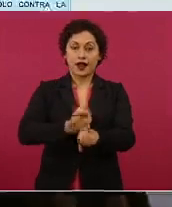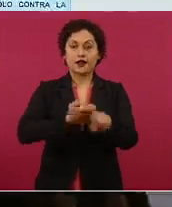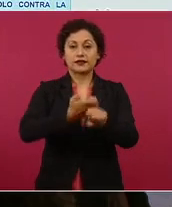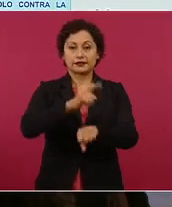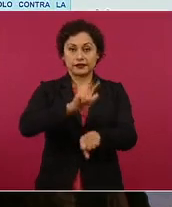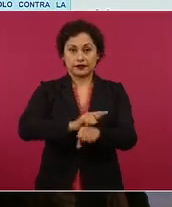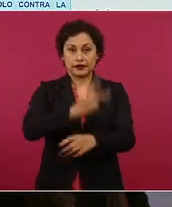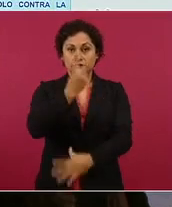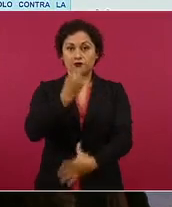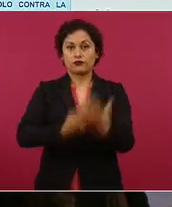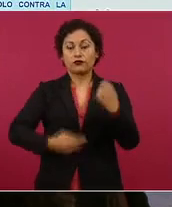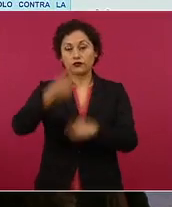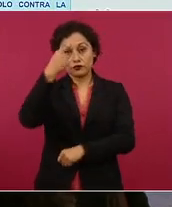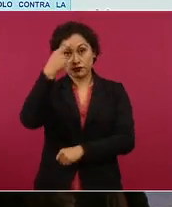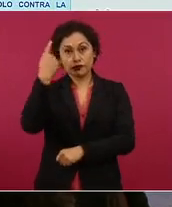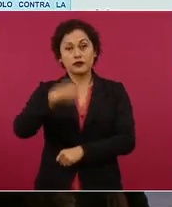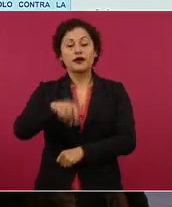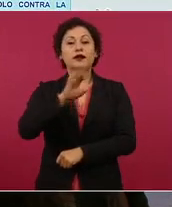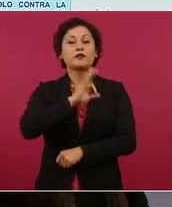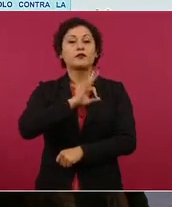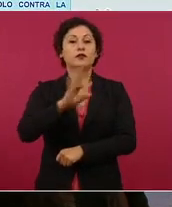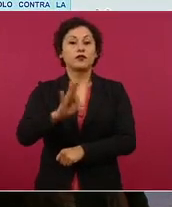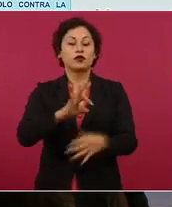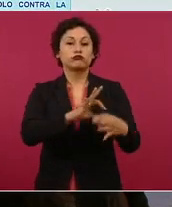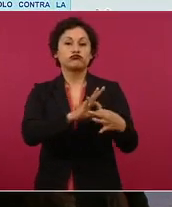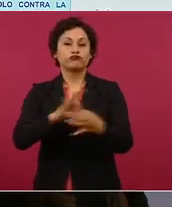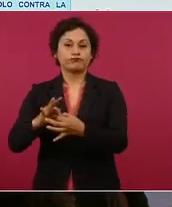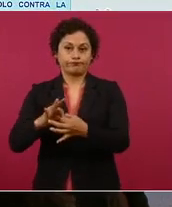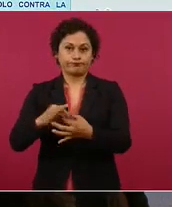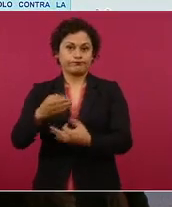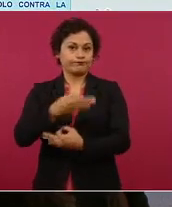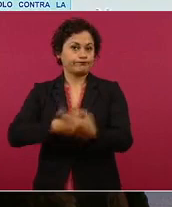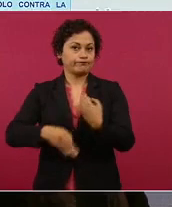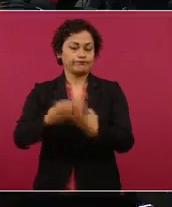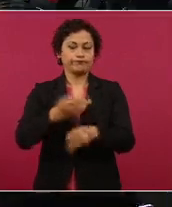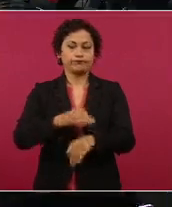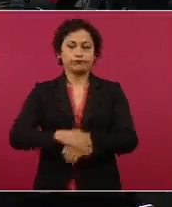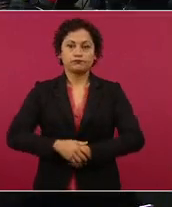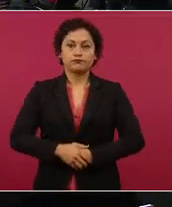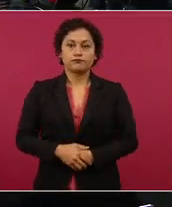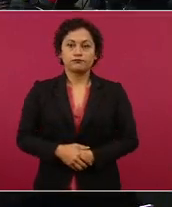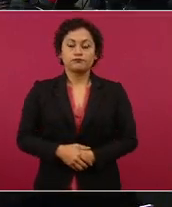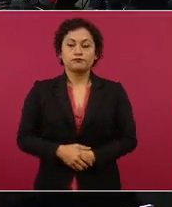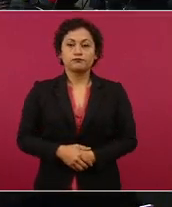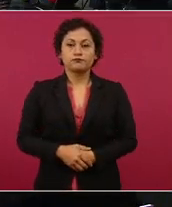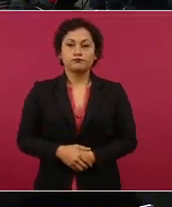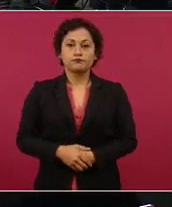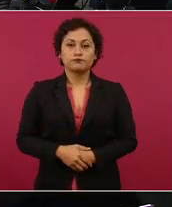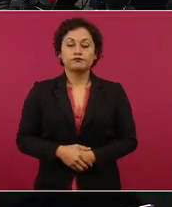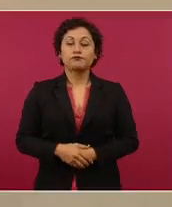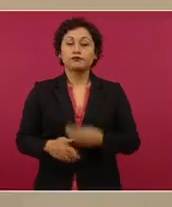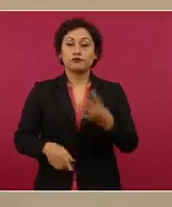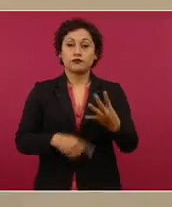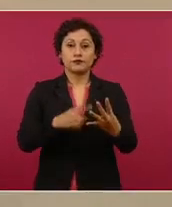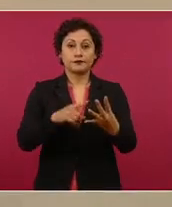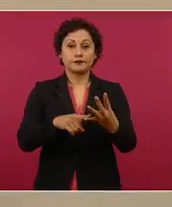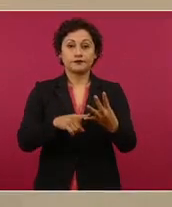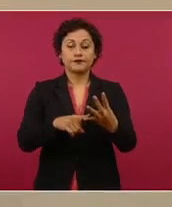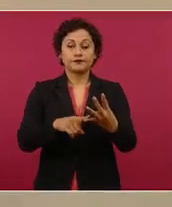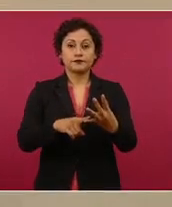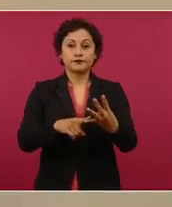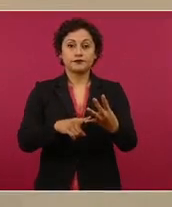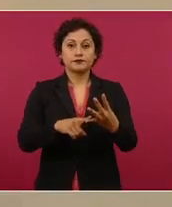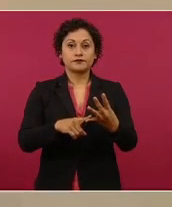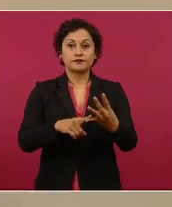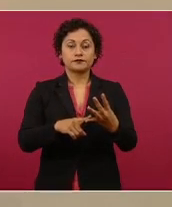tener un estándar homologado en este sentido. Como cuarto punto, esto es